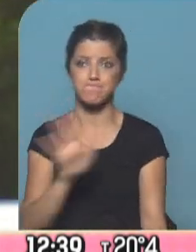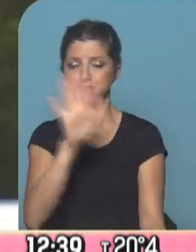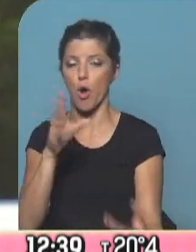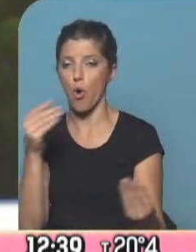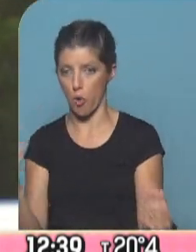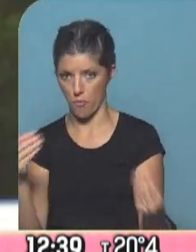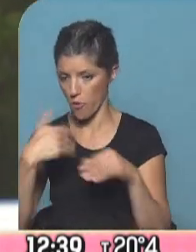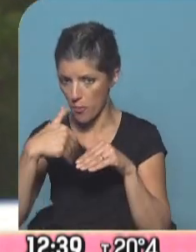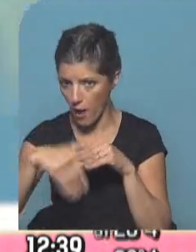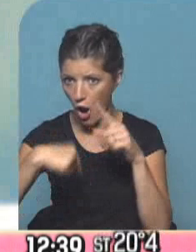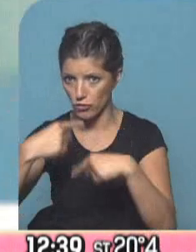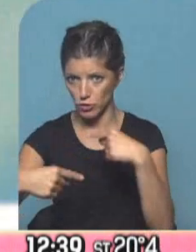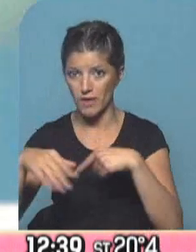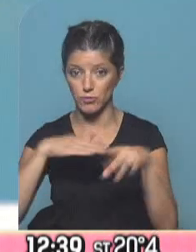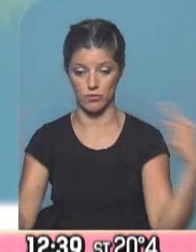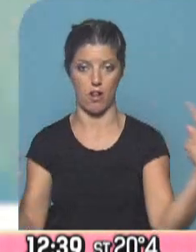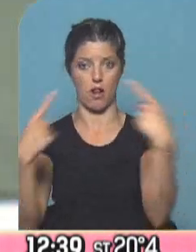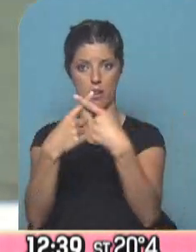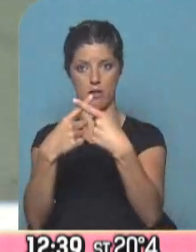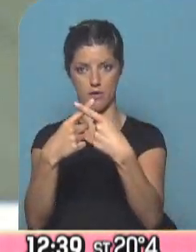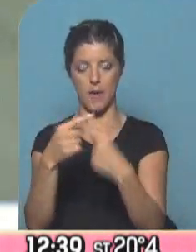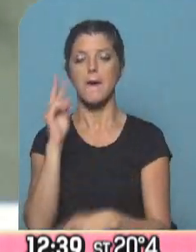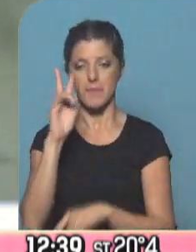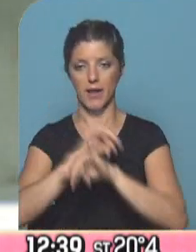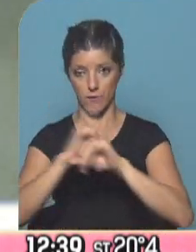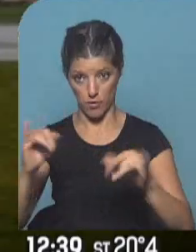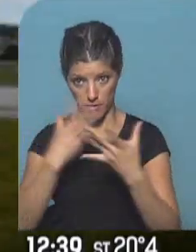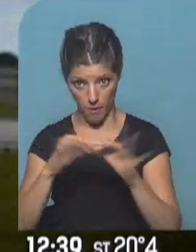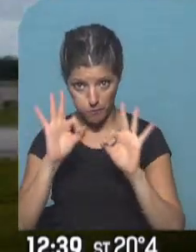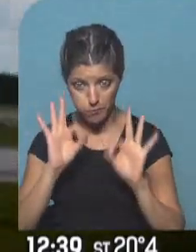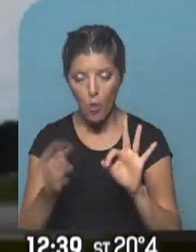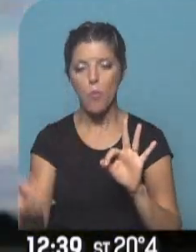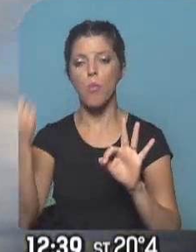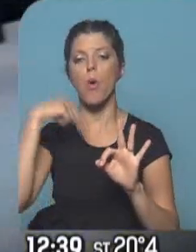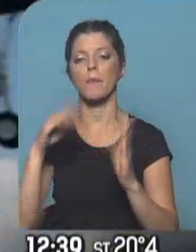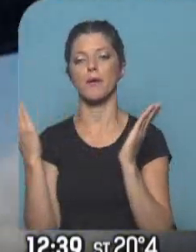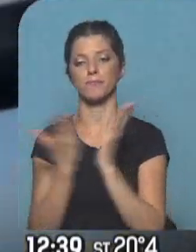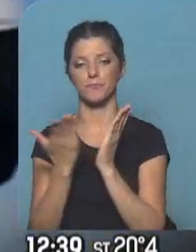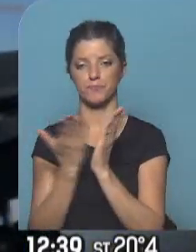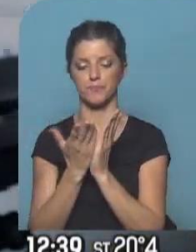va a ser el desenlace de esta tensión creciente. Vemos un informe y lo analizamos.